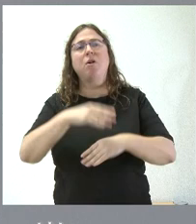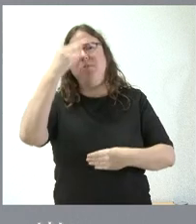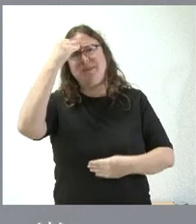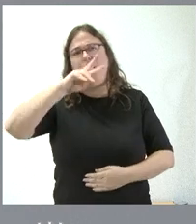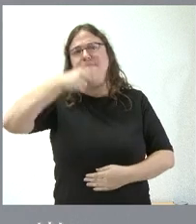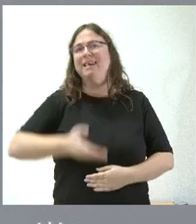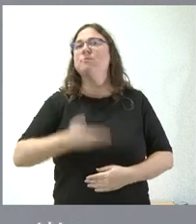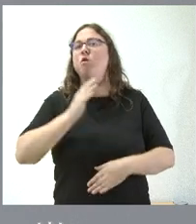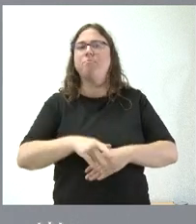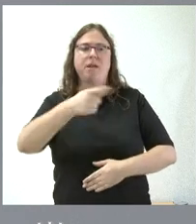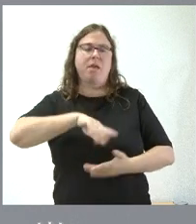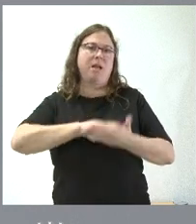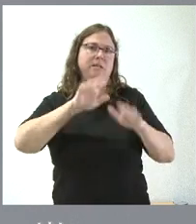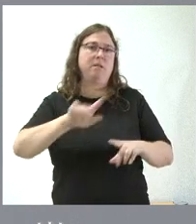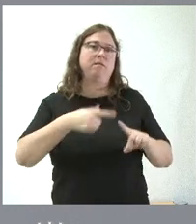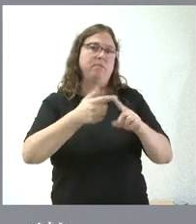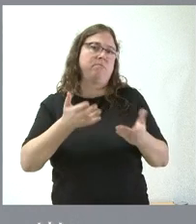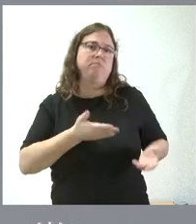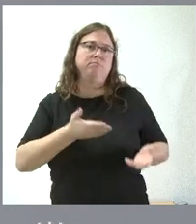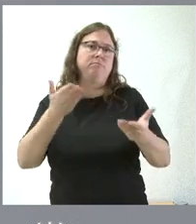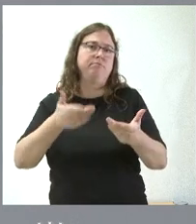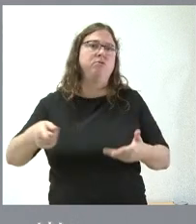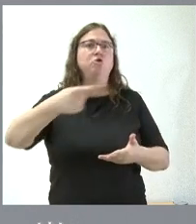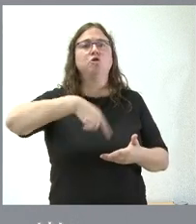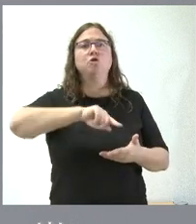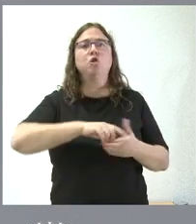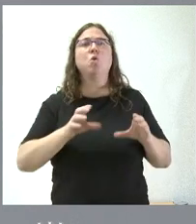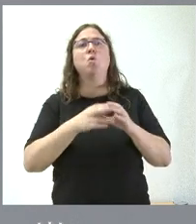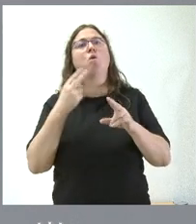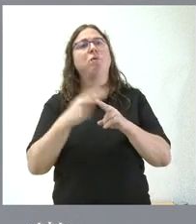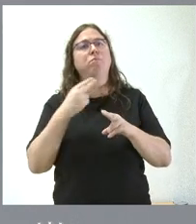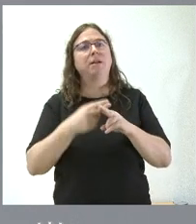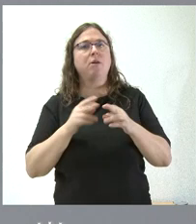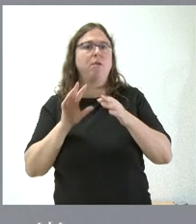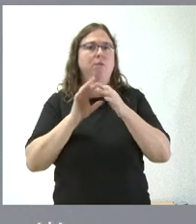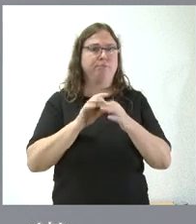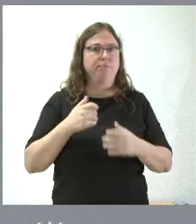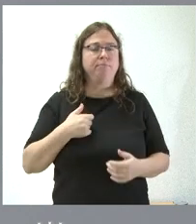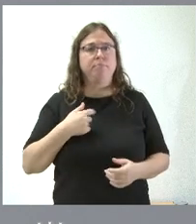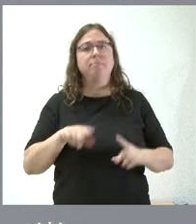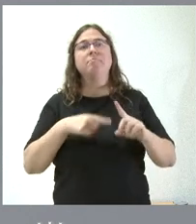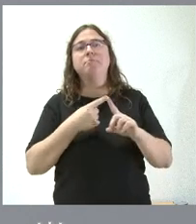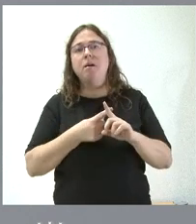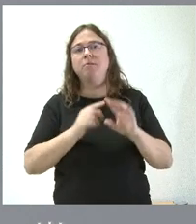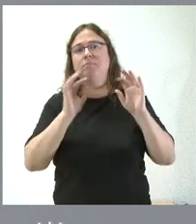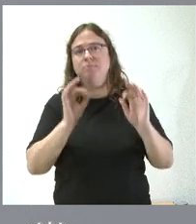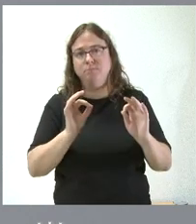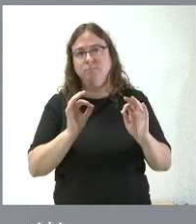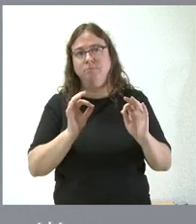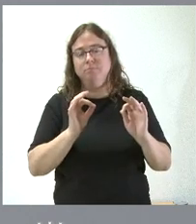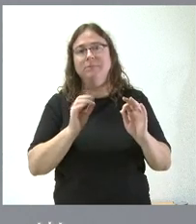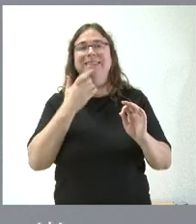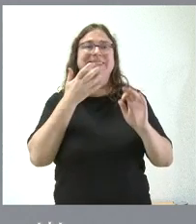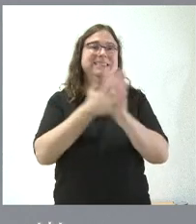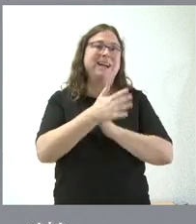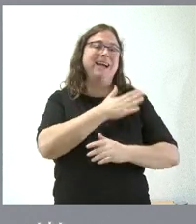importantes para esta tierra y Seguiremos invitando a todos los partidos políticos con representación parlamentaria y por tanto aquellos que quieran aportar